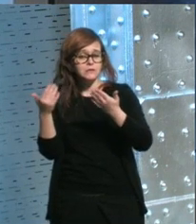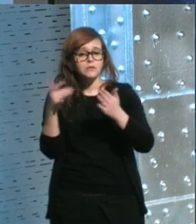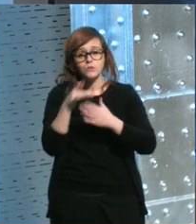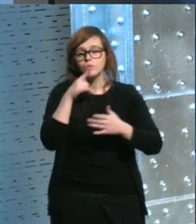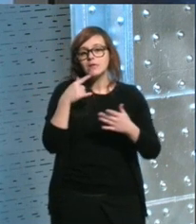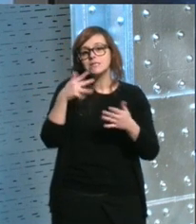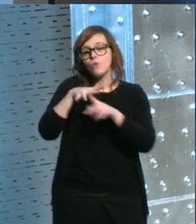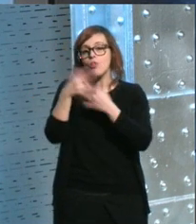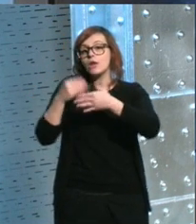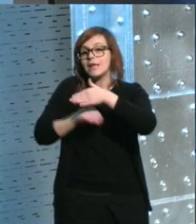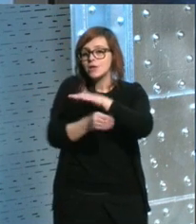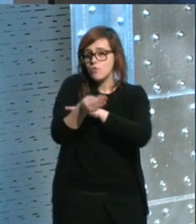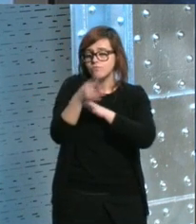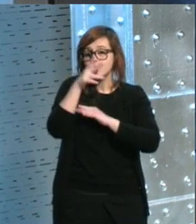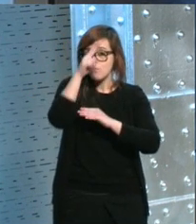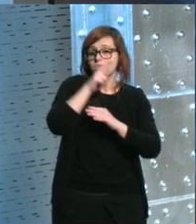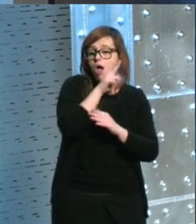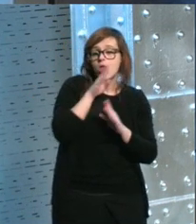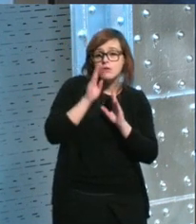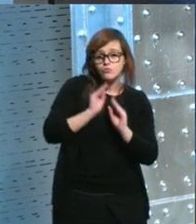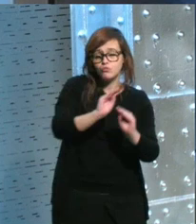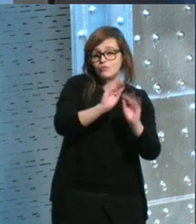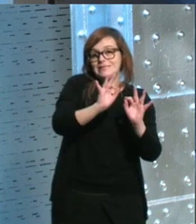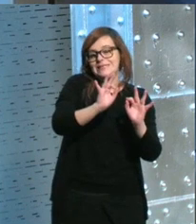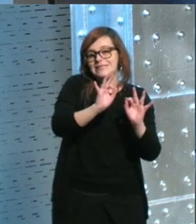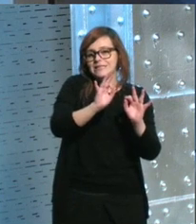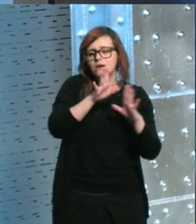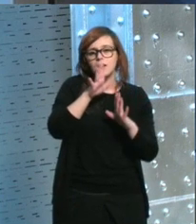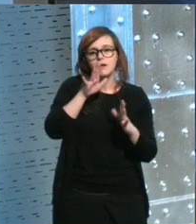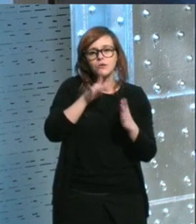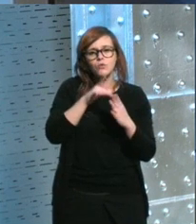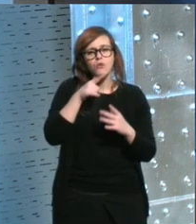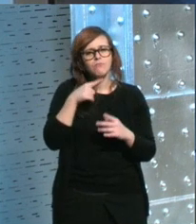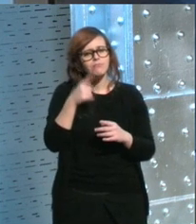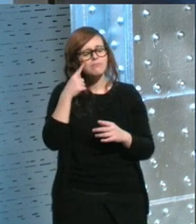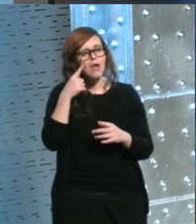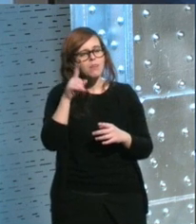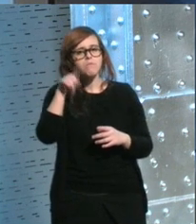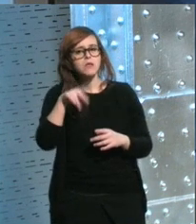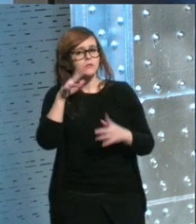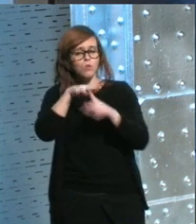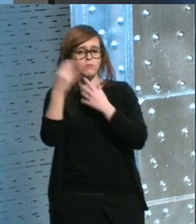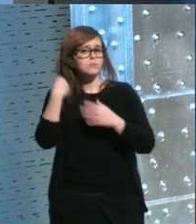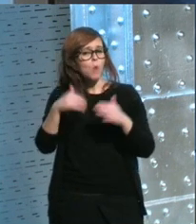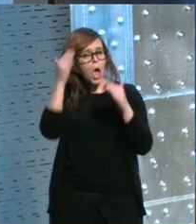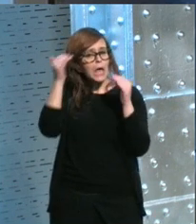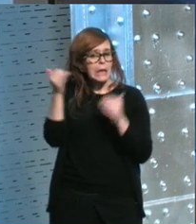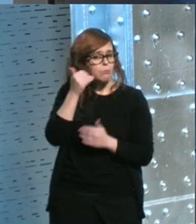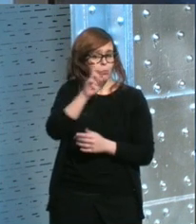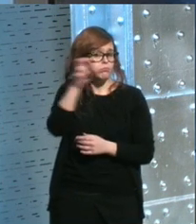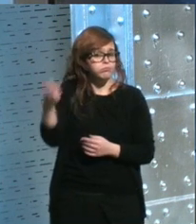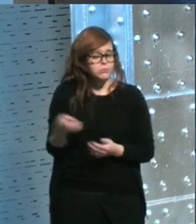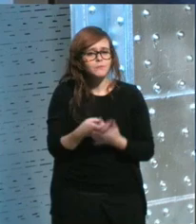hijo, pero los padres que... Y yo lo vi también en un egipcio, en fin, muchos casos. Lo